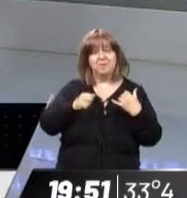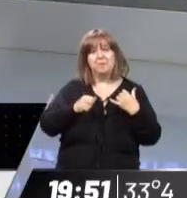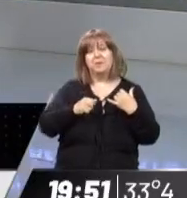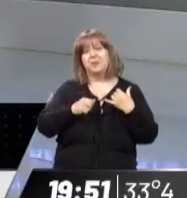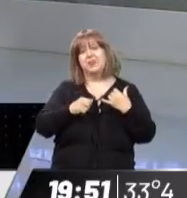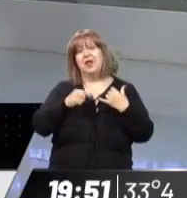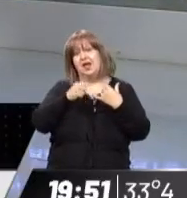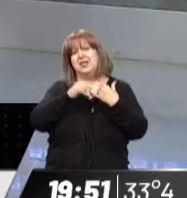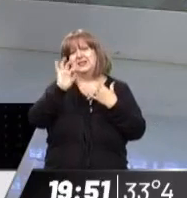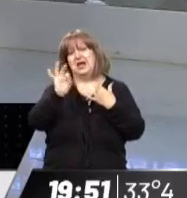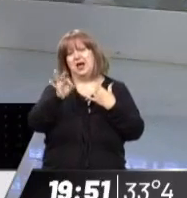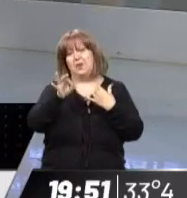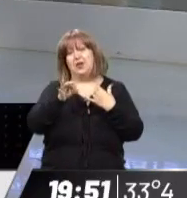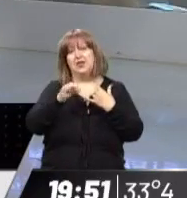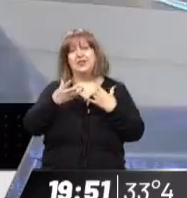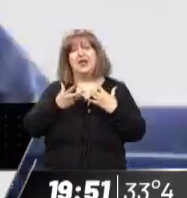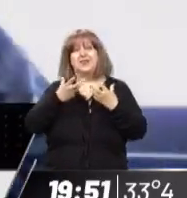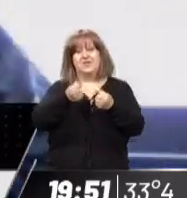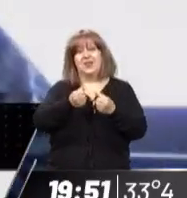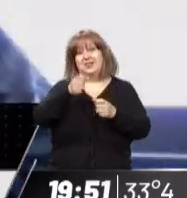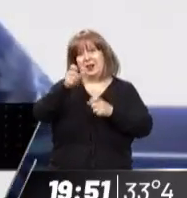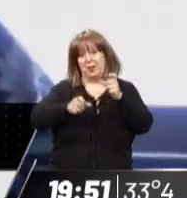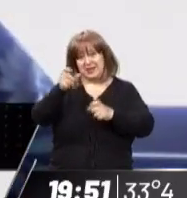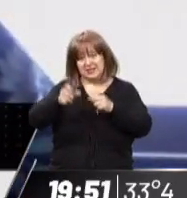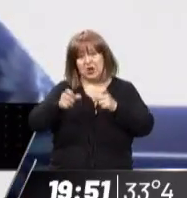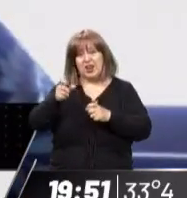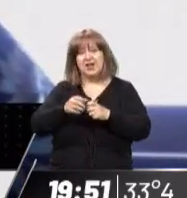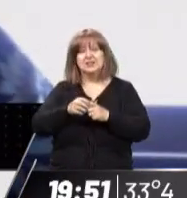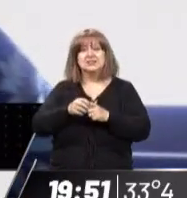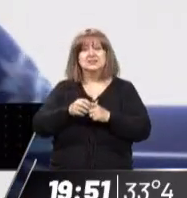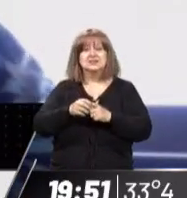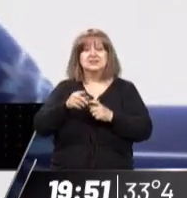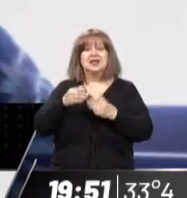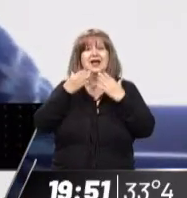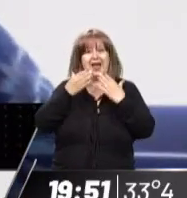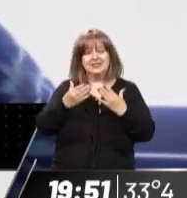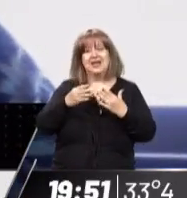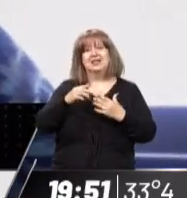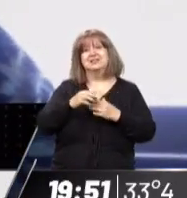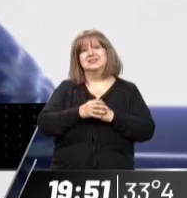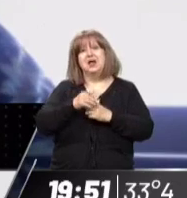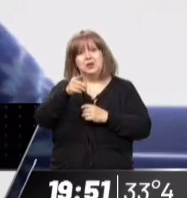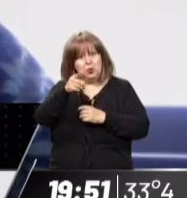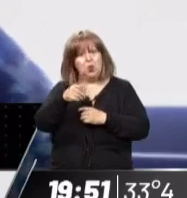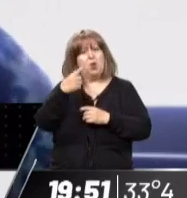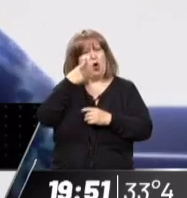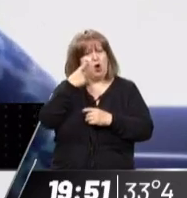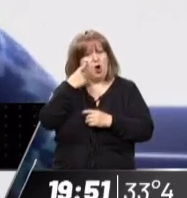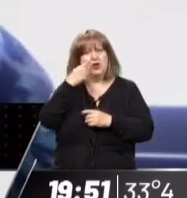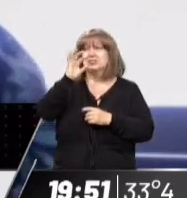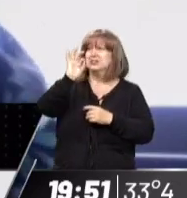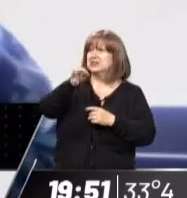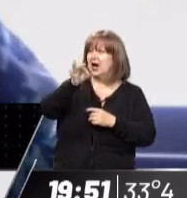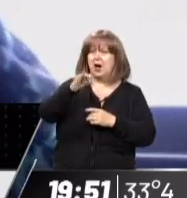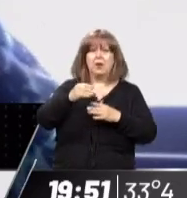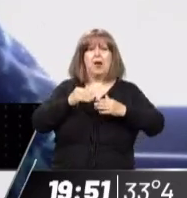Julián Emacio, te saludamos. ¿Cómo va? Hola, ¿cómo están? Muy bien, gracias por atendernos. Bueno, como alguien que participa tan activamente en este caso